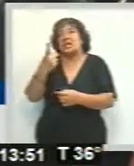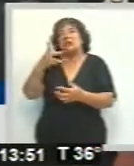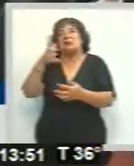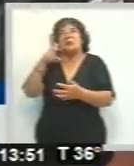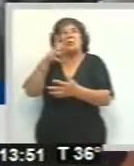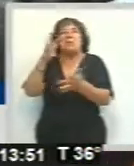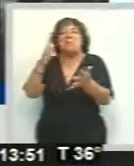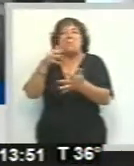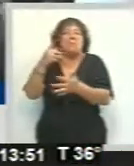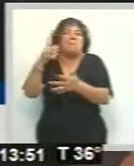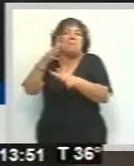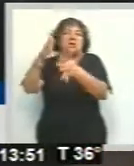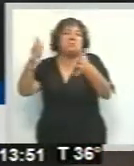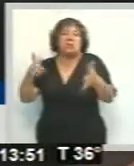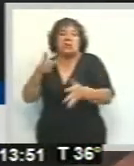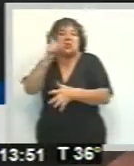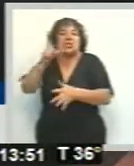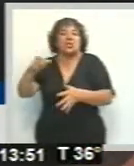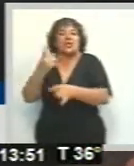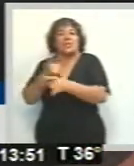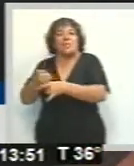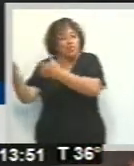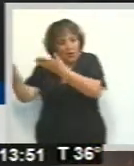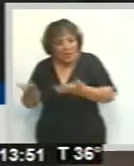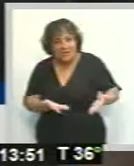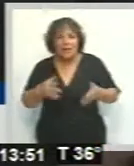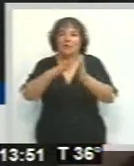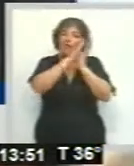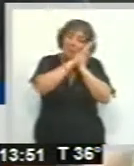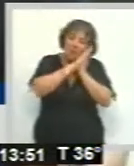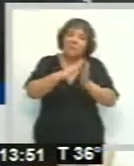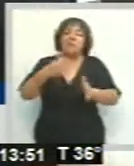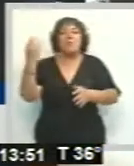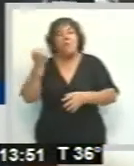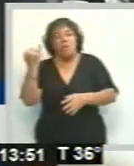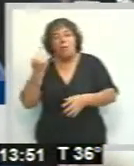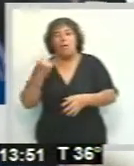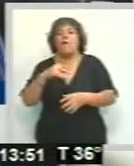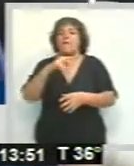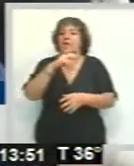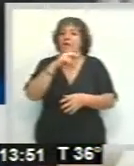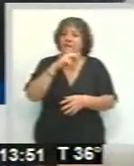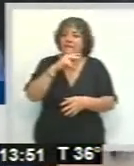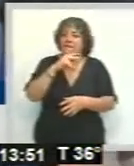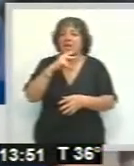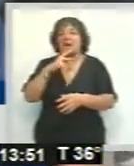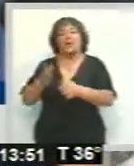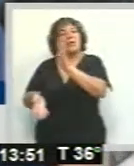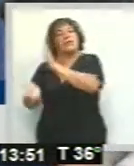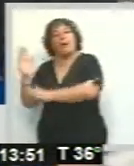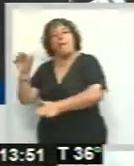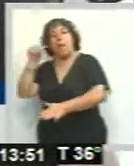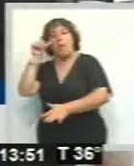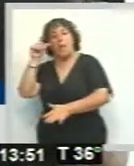años al club, y ellos nos reciben, nos alojamos, jugamos jueves, miércoles y jueves, y el día viernes estamos saliendo para Mar del Plata,